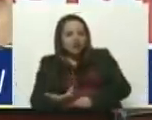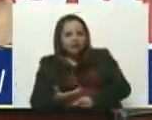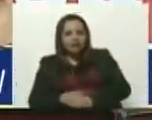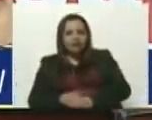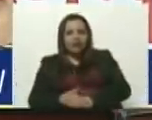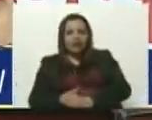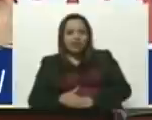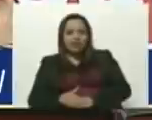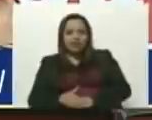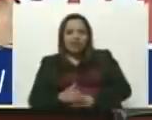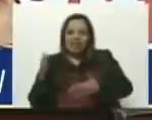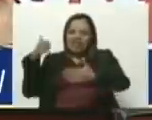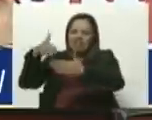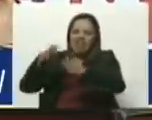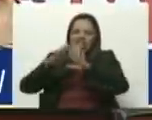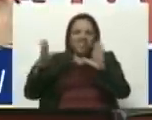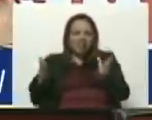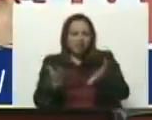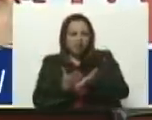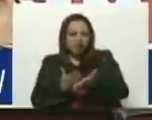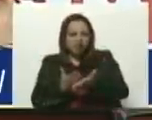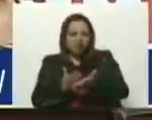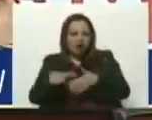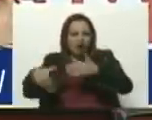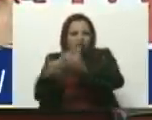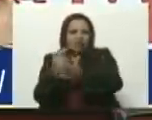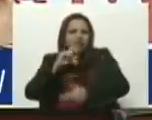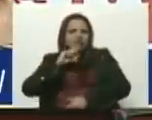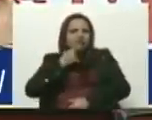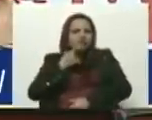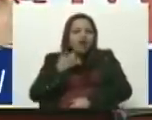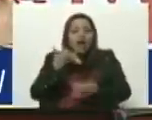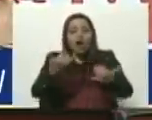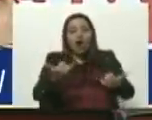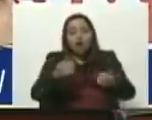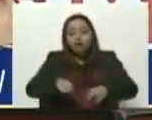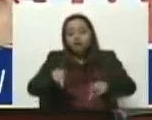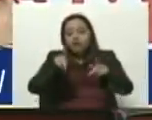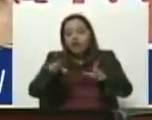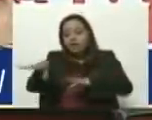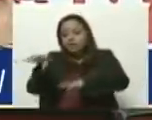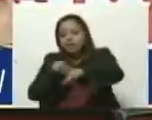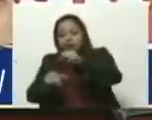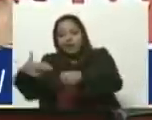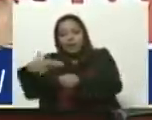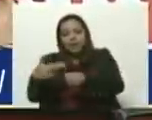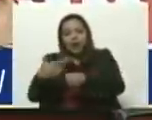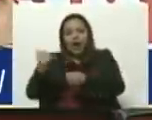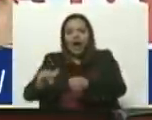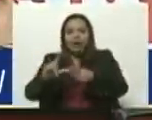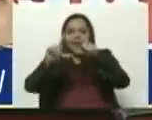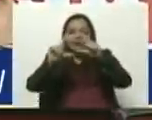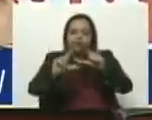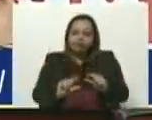ataques del mundo occidental a rusia esas posibilidades de adquirirlos se han reducido